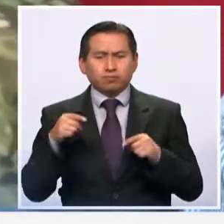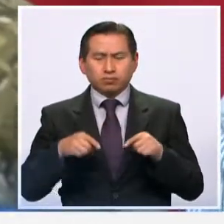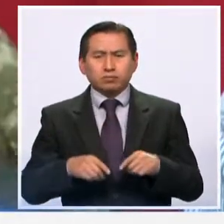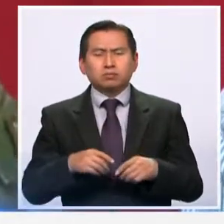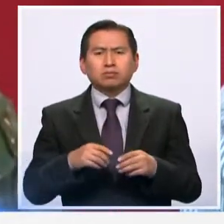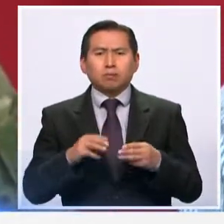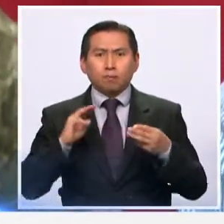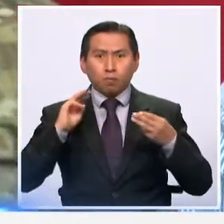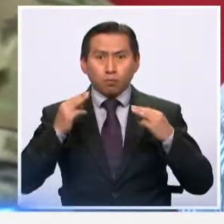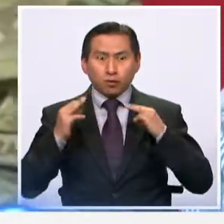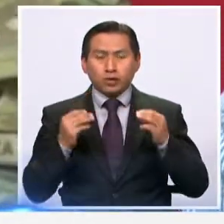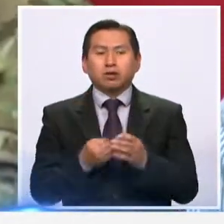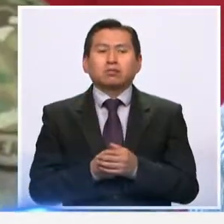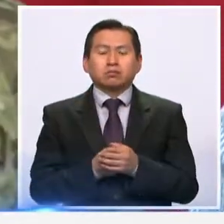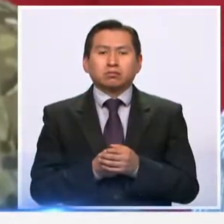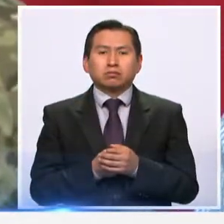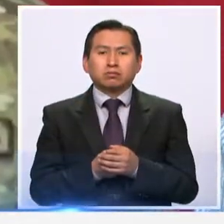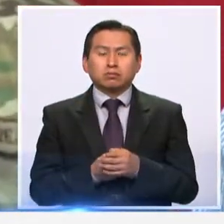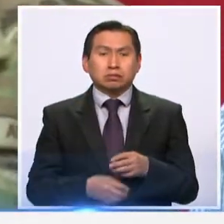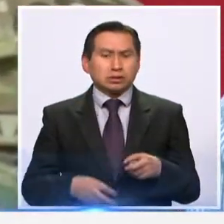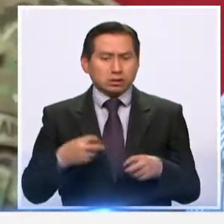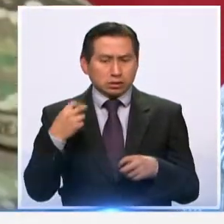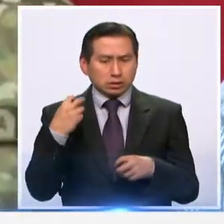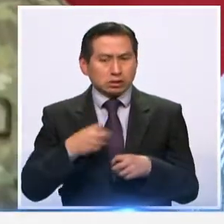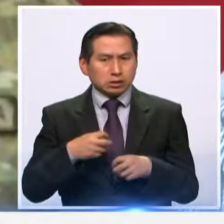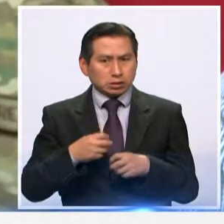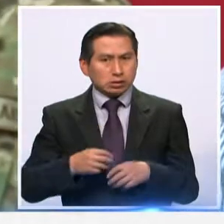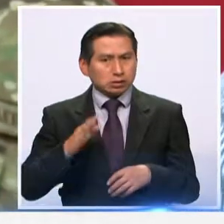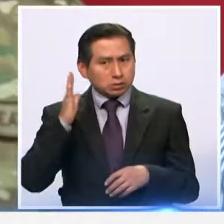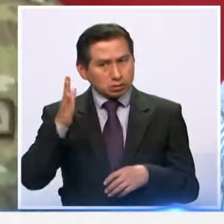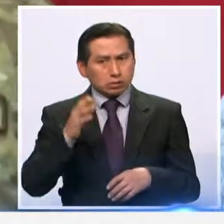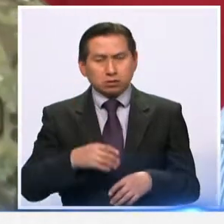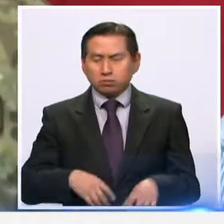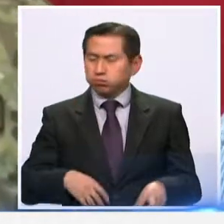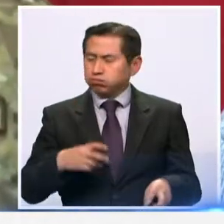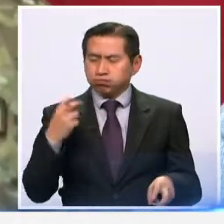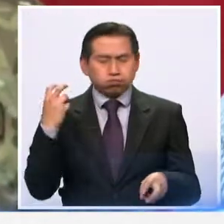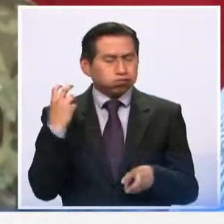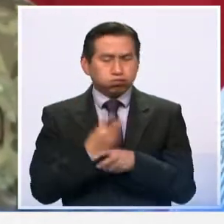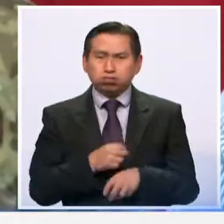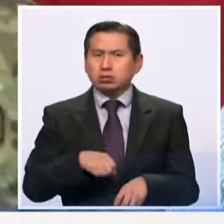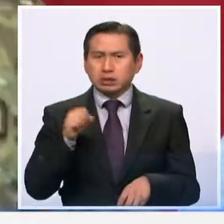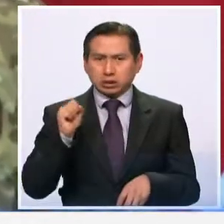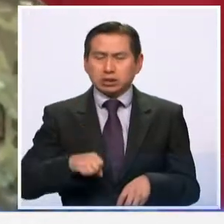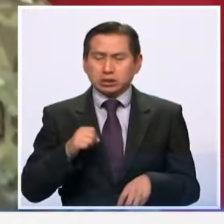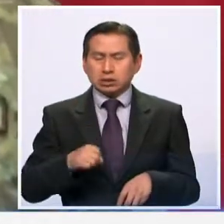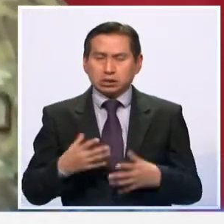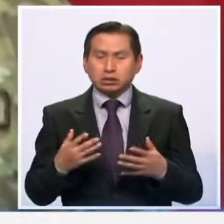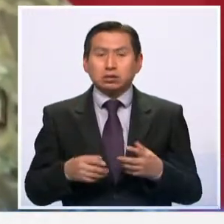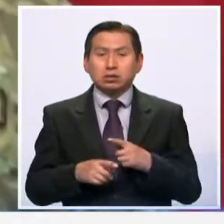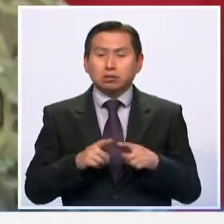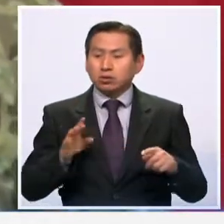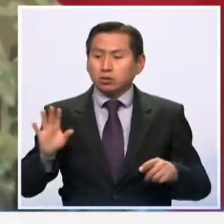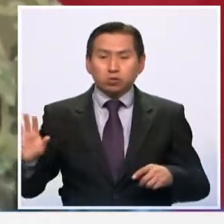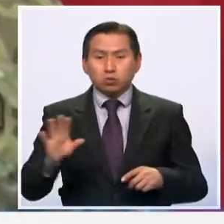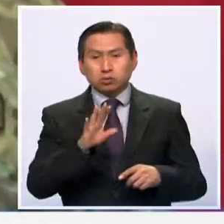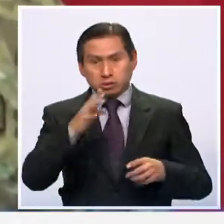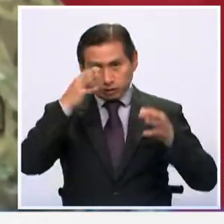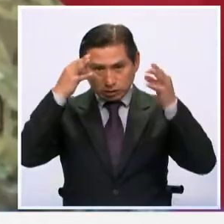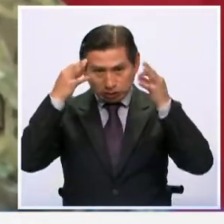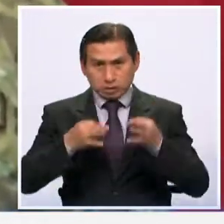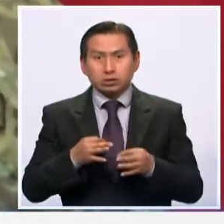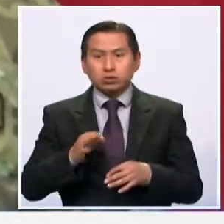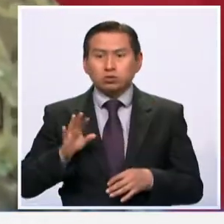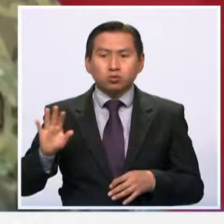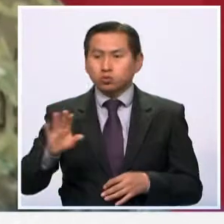Va a estar complicado, muy duro, pero así se ha decidido, han